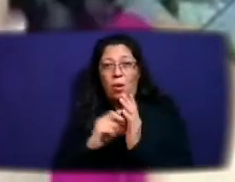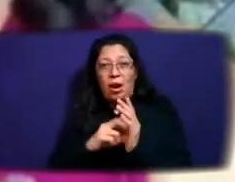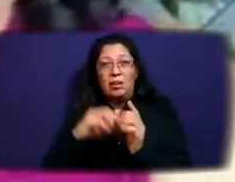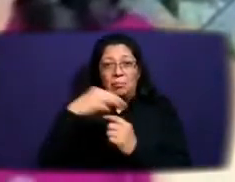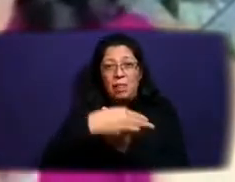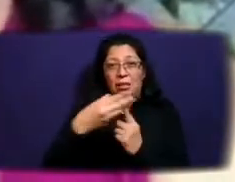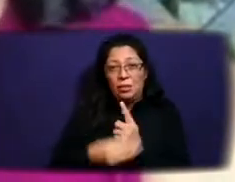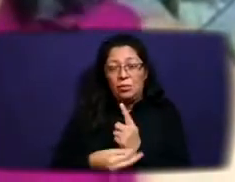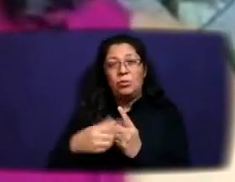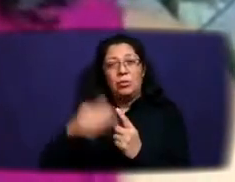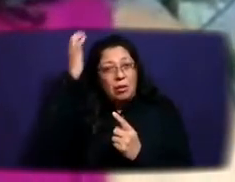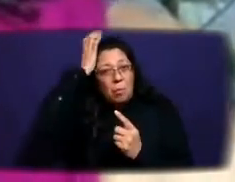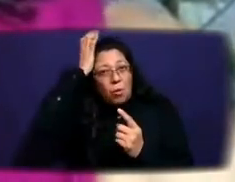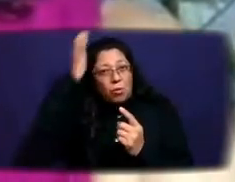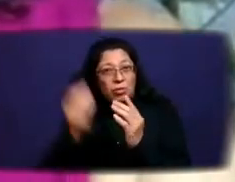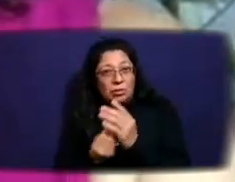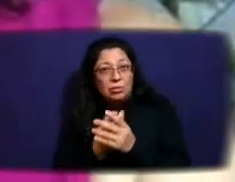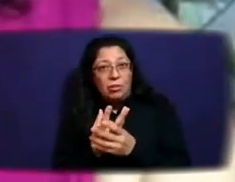y repollo creció.